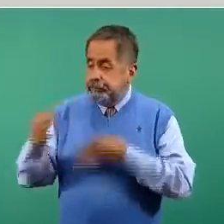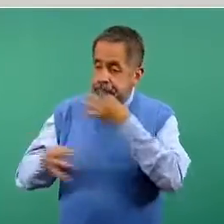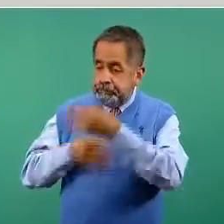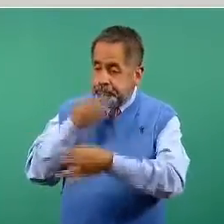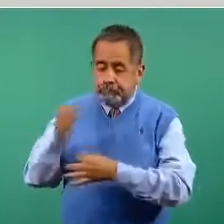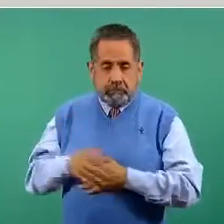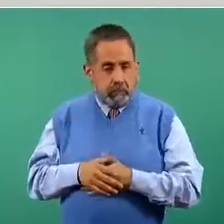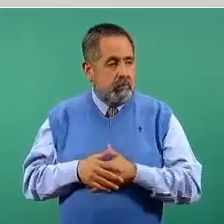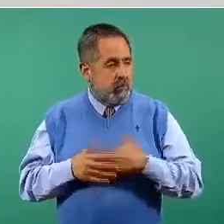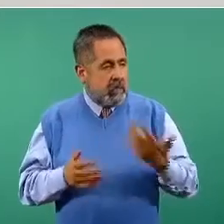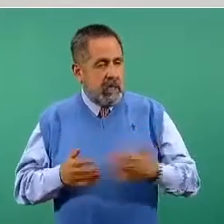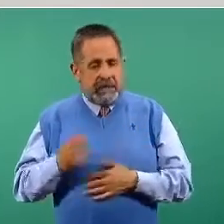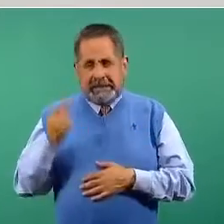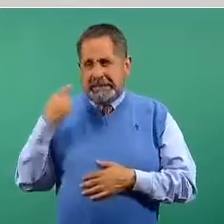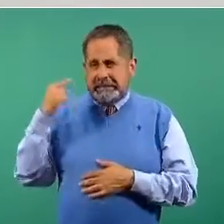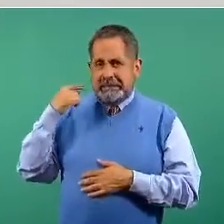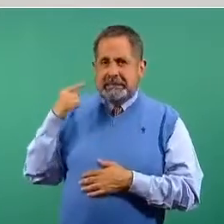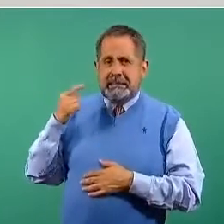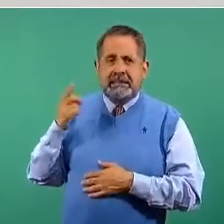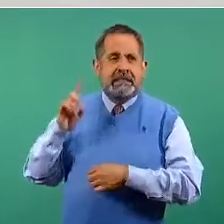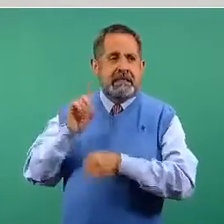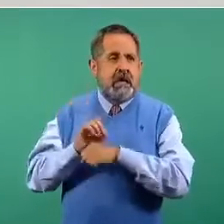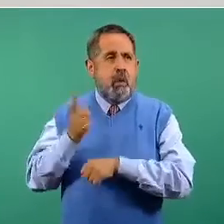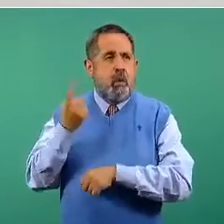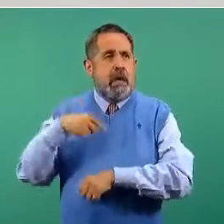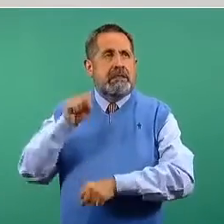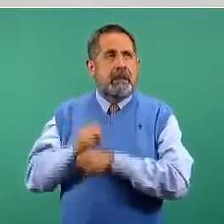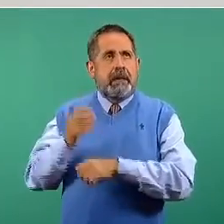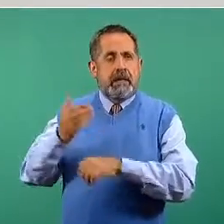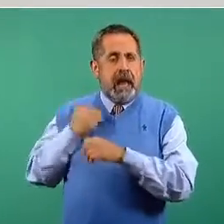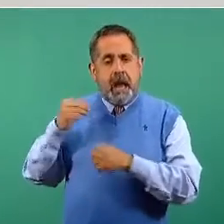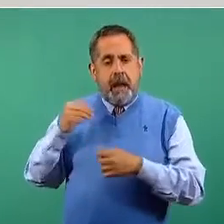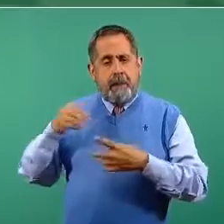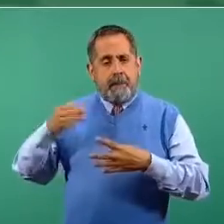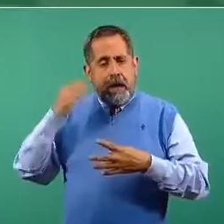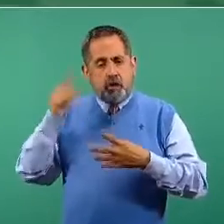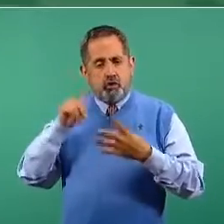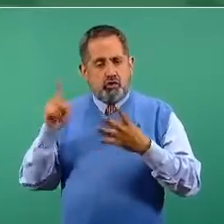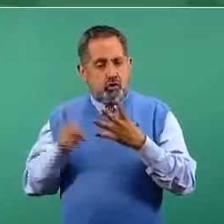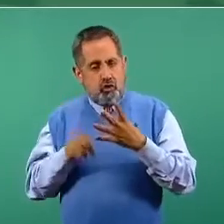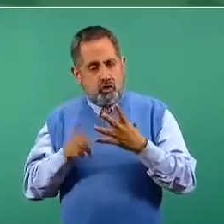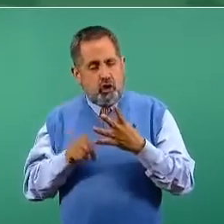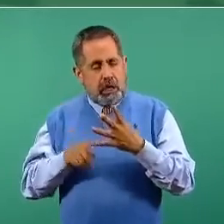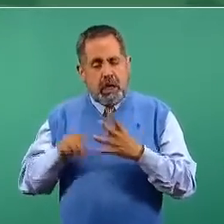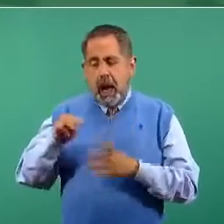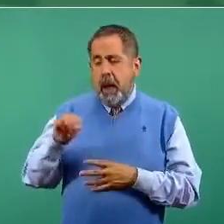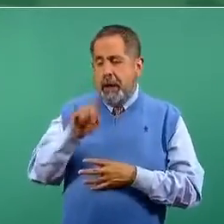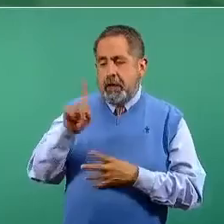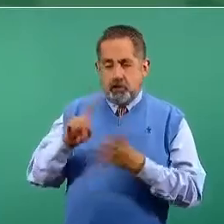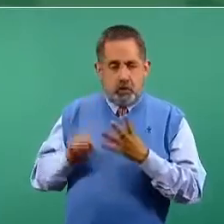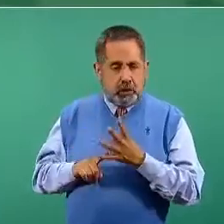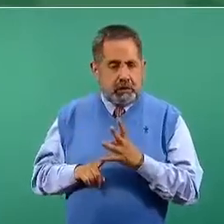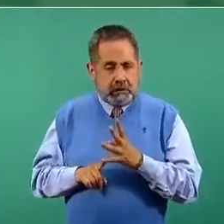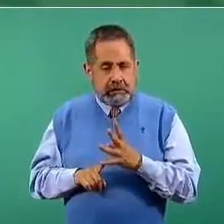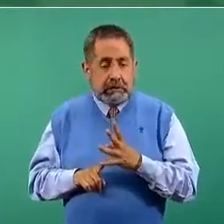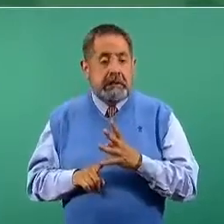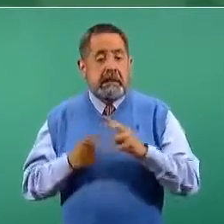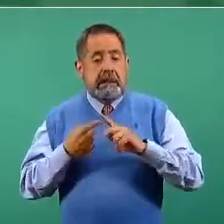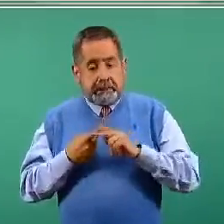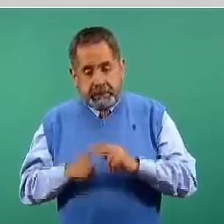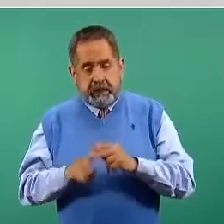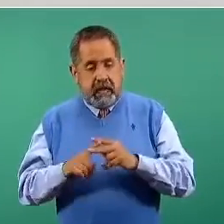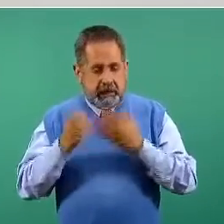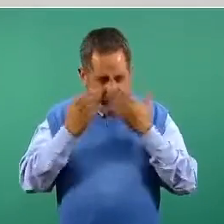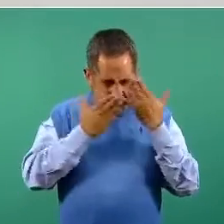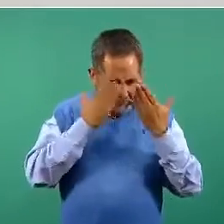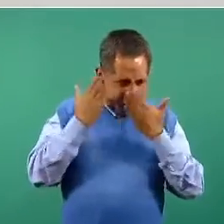el corte, hasta el último corte, que era la última semana de marzo, precisamente el más reciente, y sobre el cual entonces se